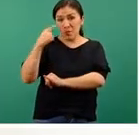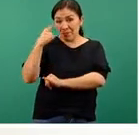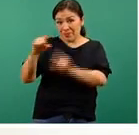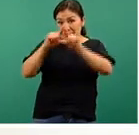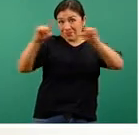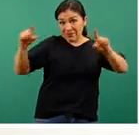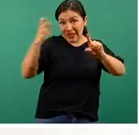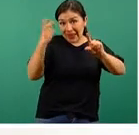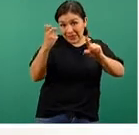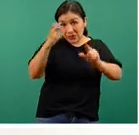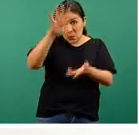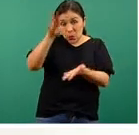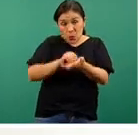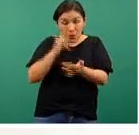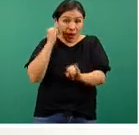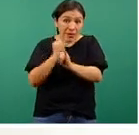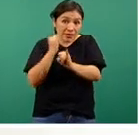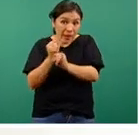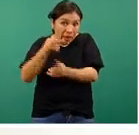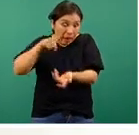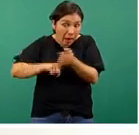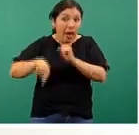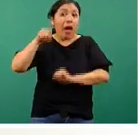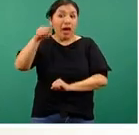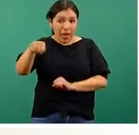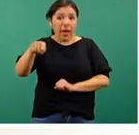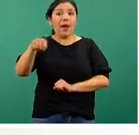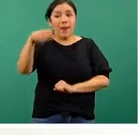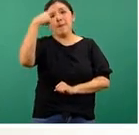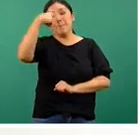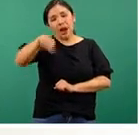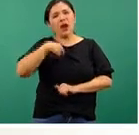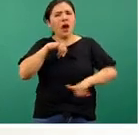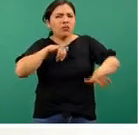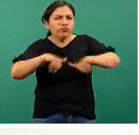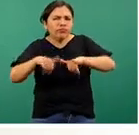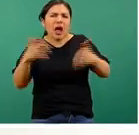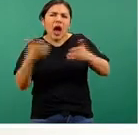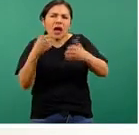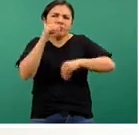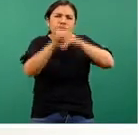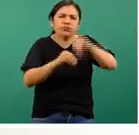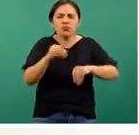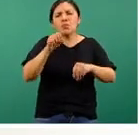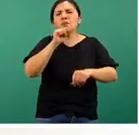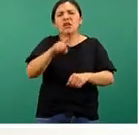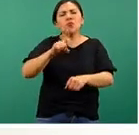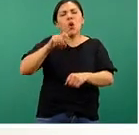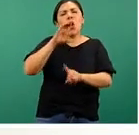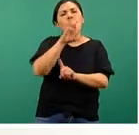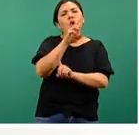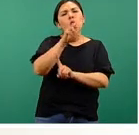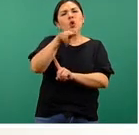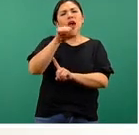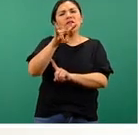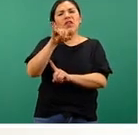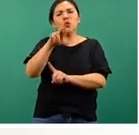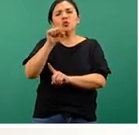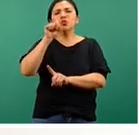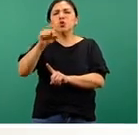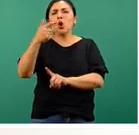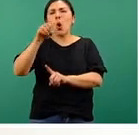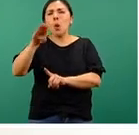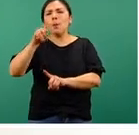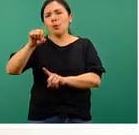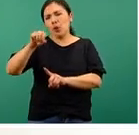vacunacovid.gov.mx. Este sitio web es parte de la arquitectura de los sitios web de coronavirus.gov.mx. Hay ligas